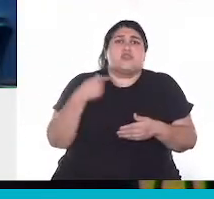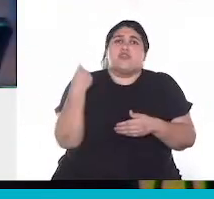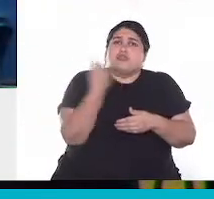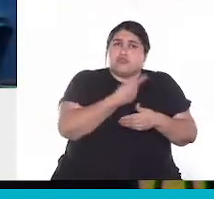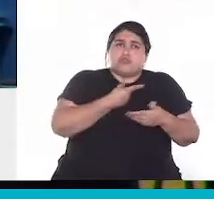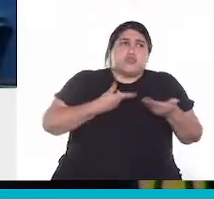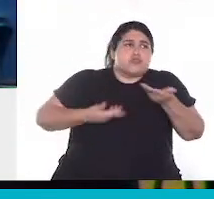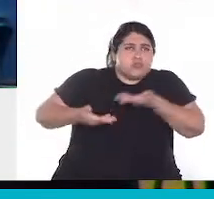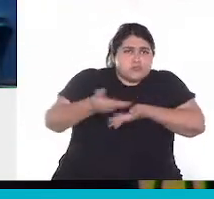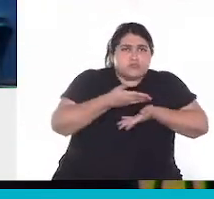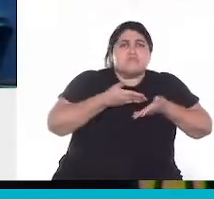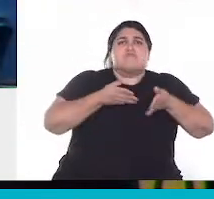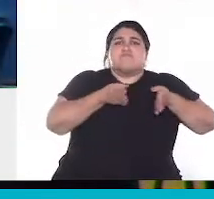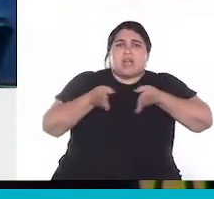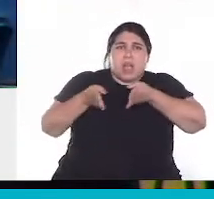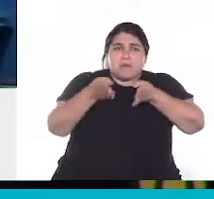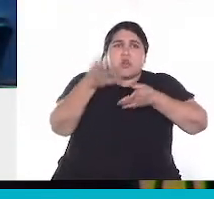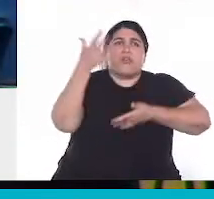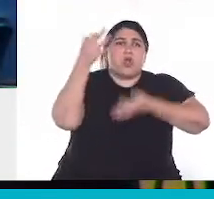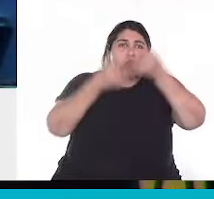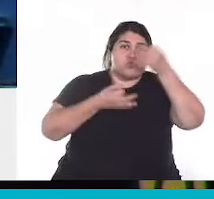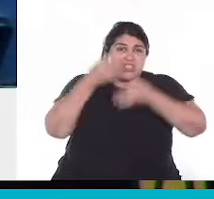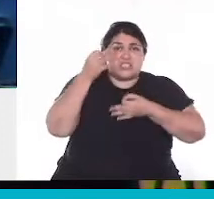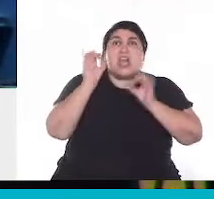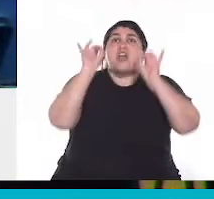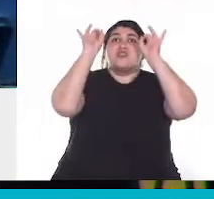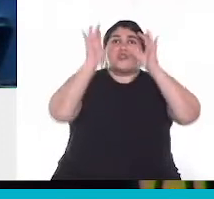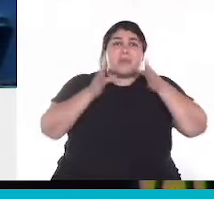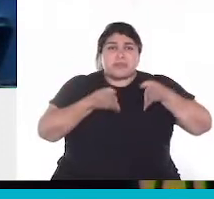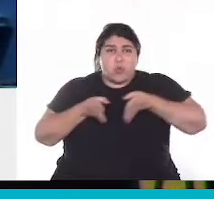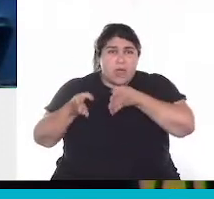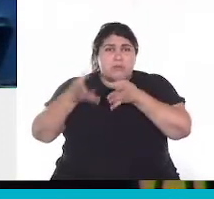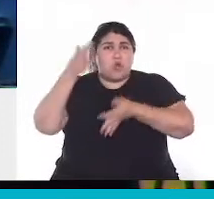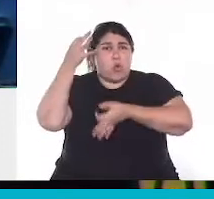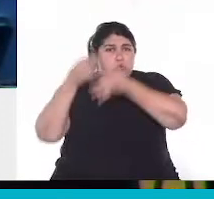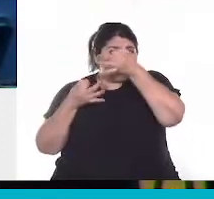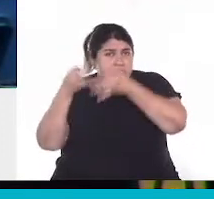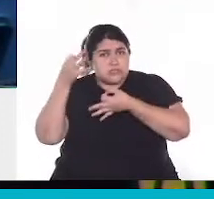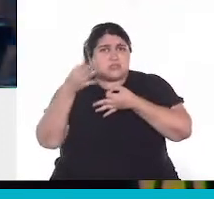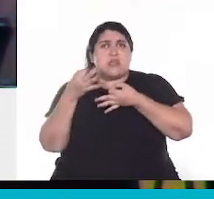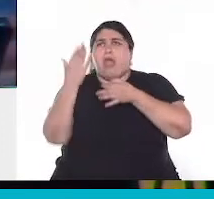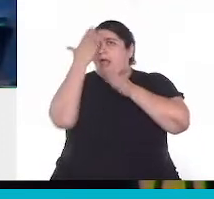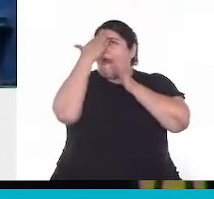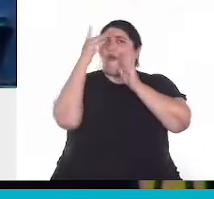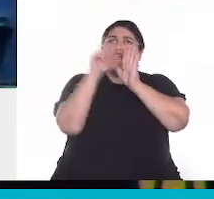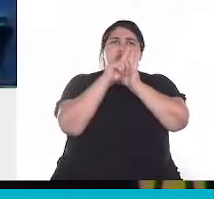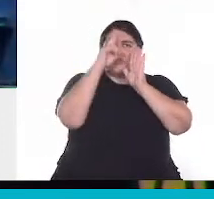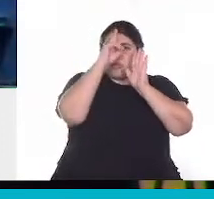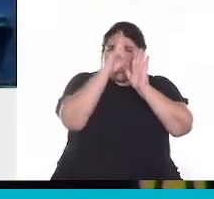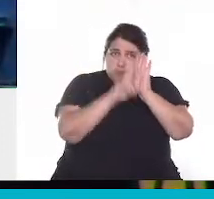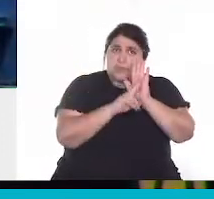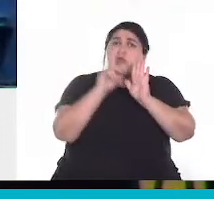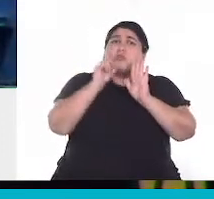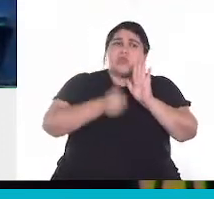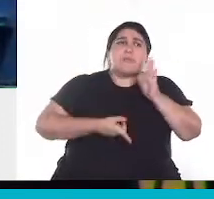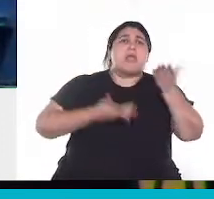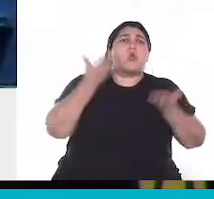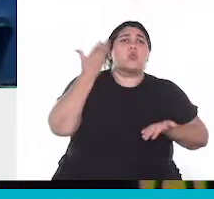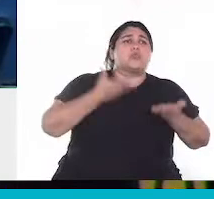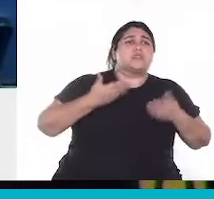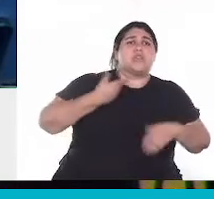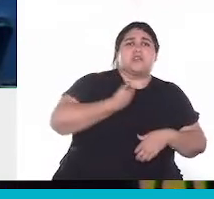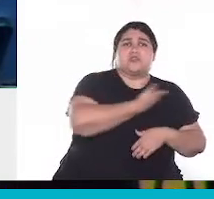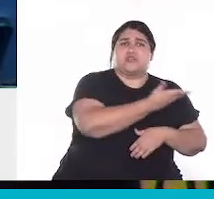de justicia, pero no solamente de justicia en términos de la Constitución, sino también de justicia social, donde